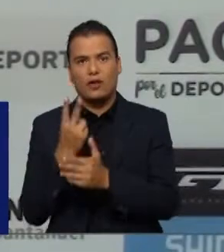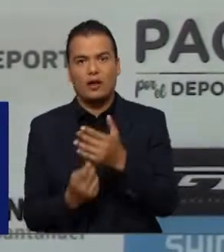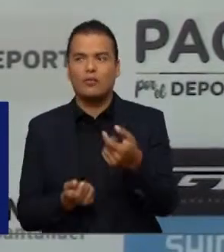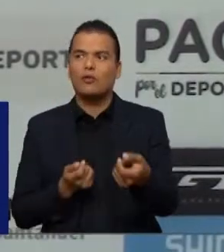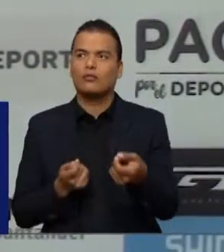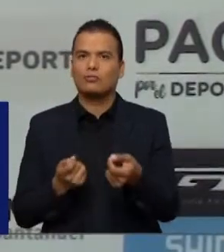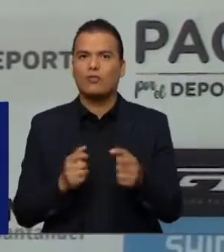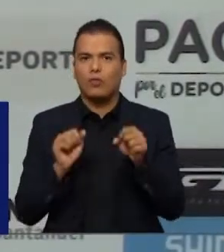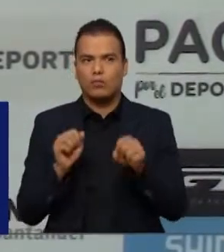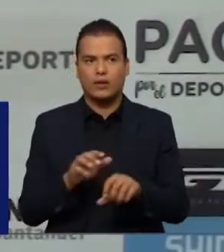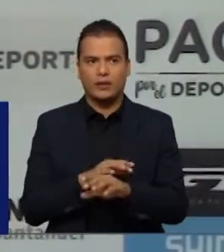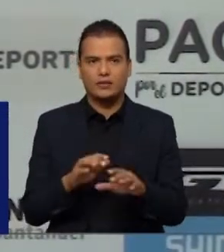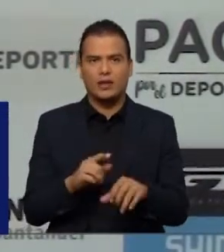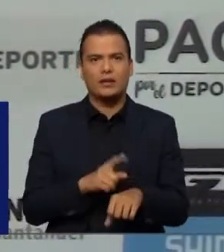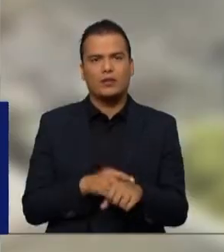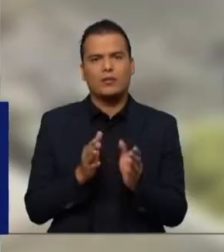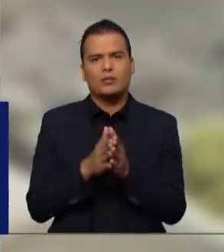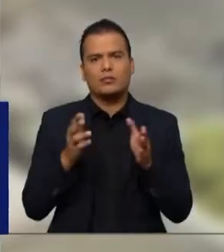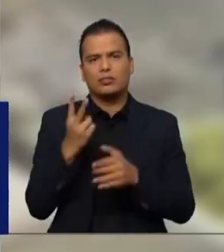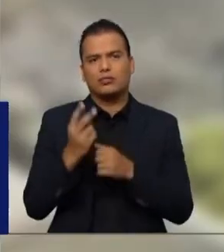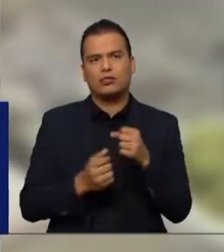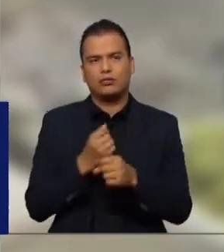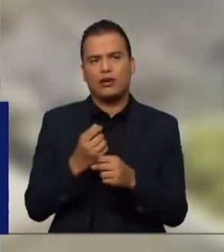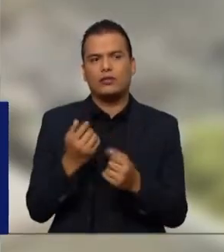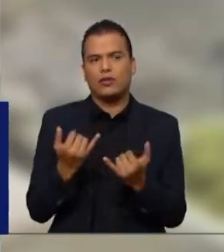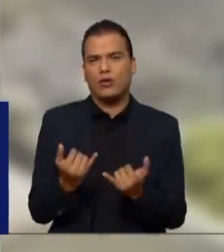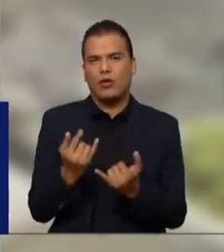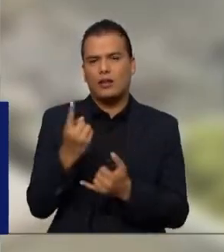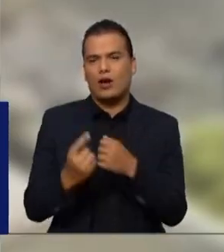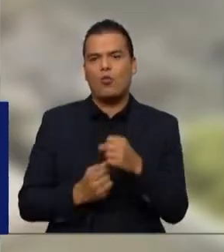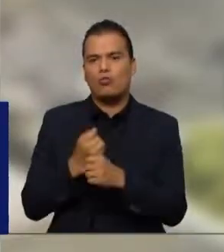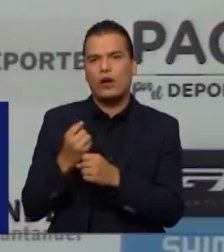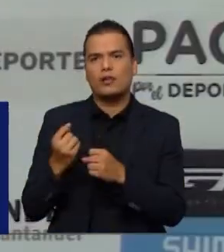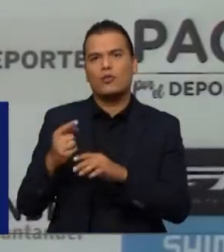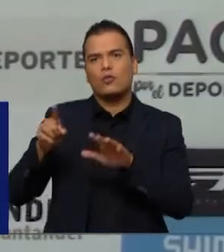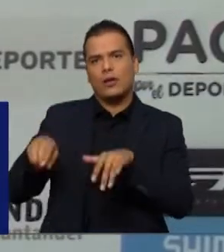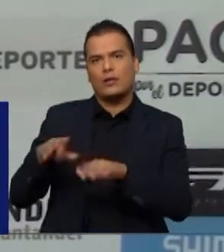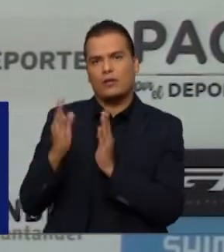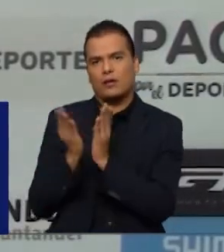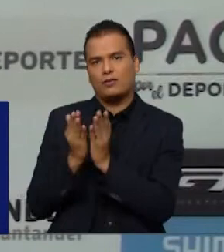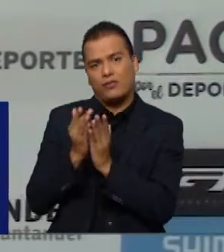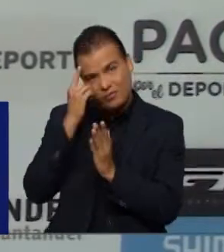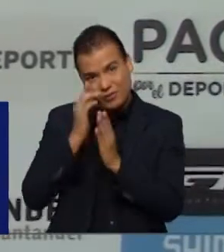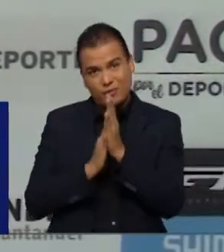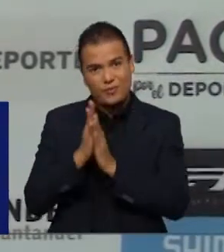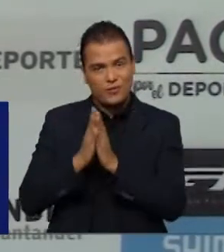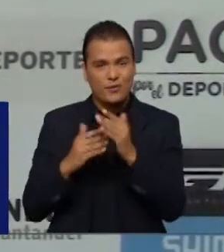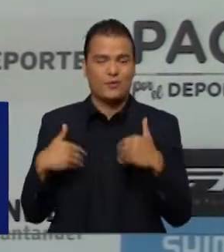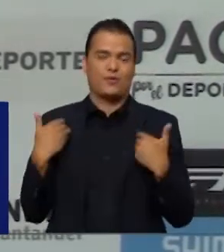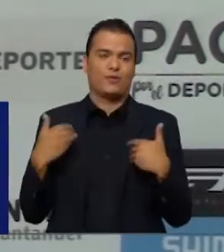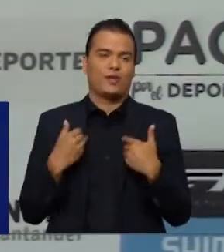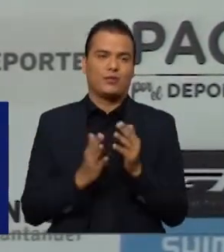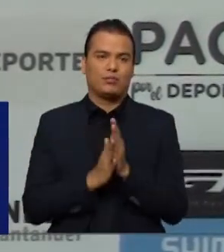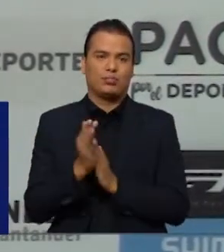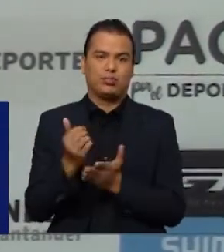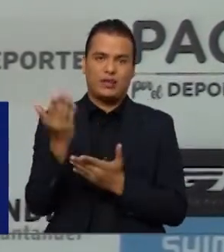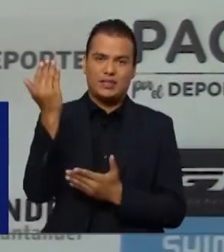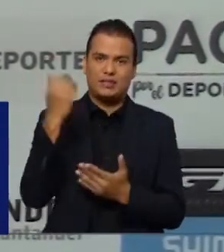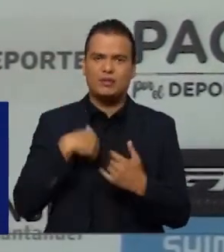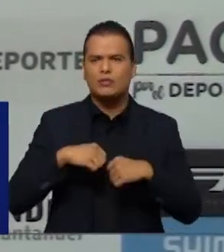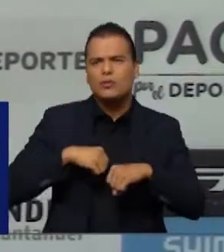Son 4 semestres, ya voy a iniciar el tercero, estoy muy motivada y es algo que también me ha ayudado mucho en el ciclismo